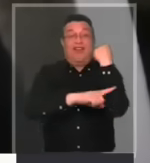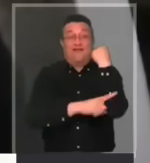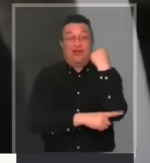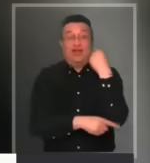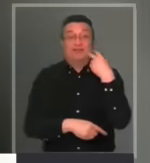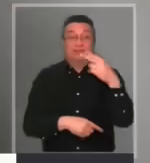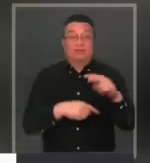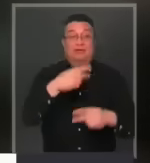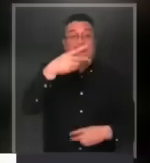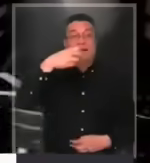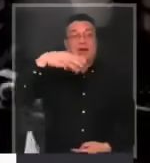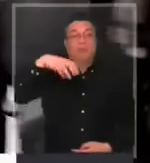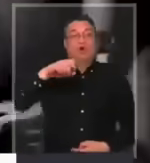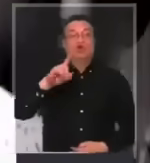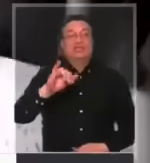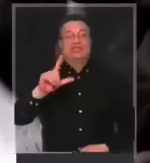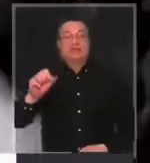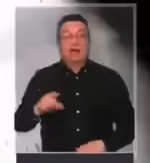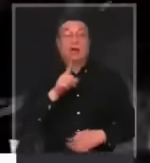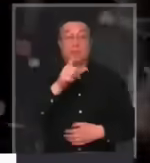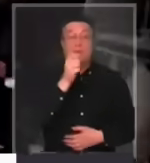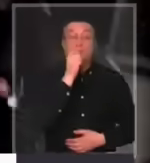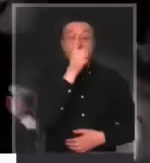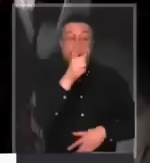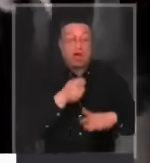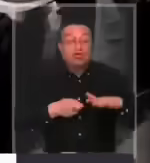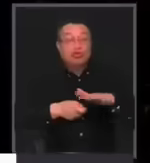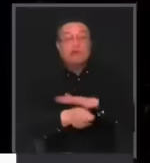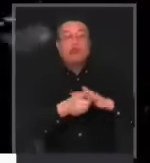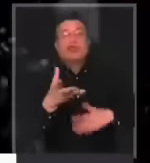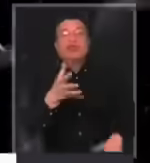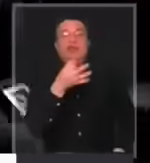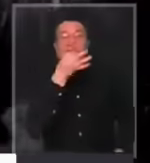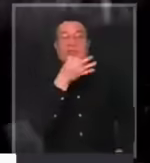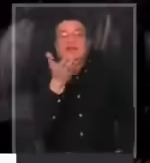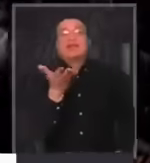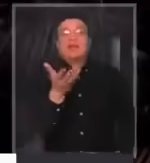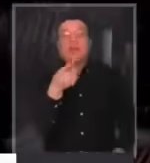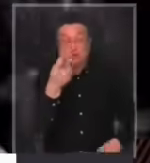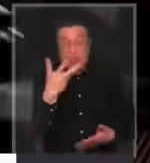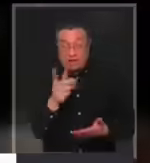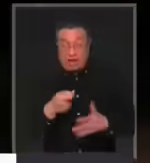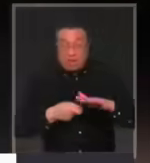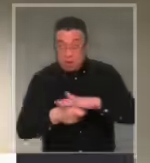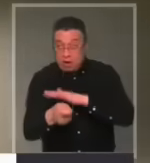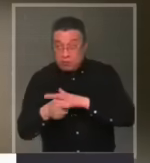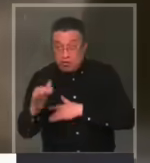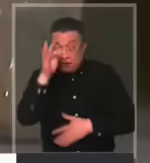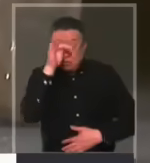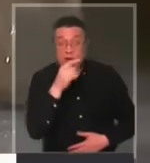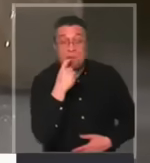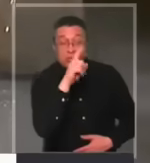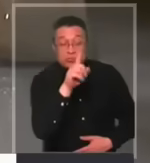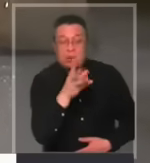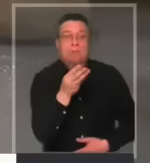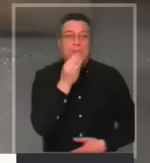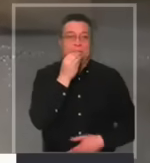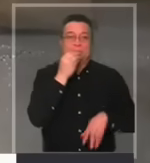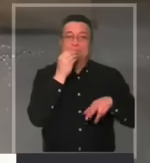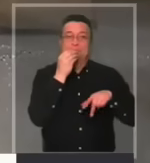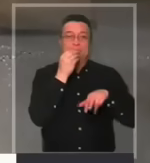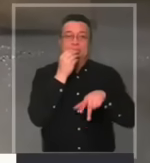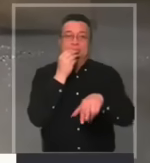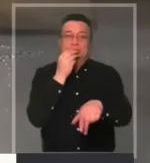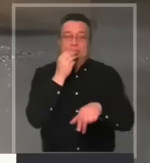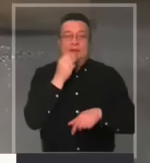Luis Hermosilla. Luis, lo acusan de soborno, ¿qué tiene que decir? ¿Usted realizó pagos a funcionarios públicos, Luis? Se trata de una causa por